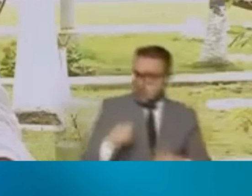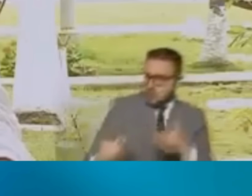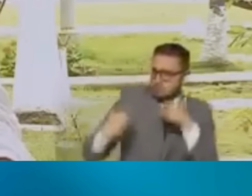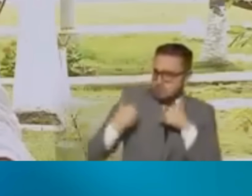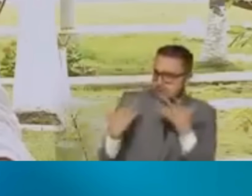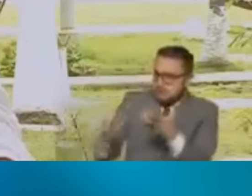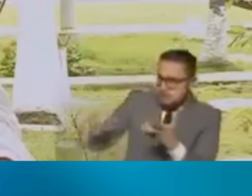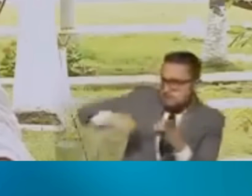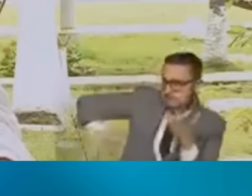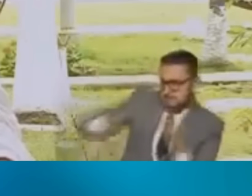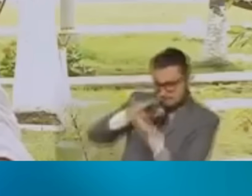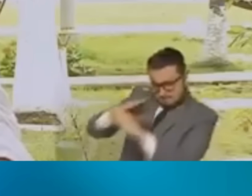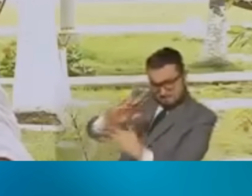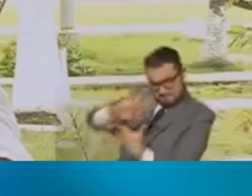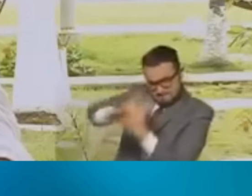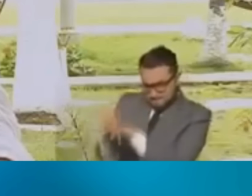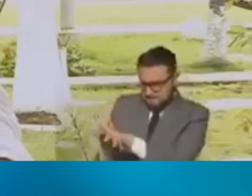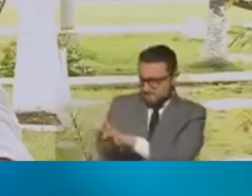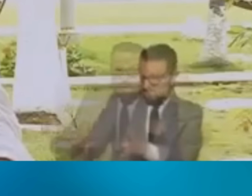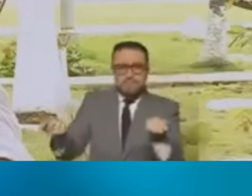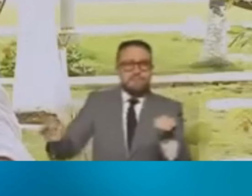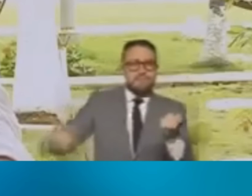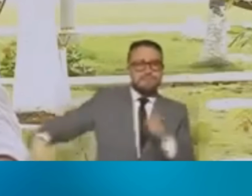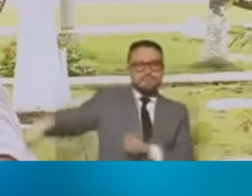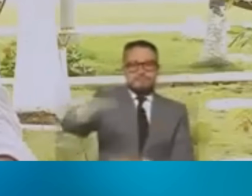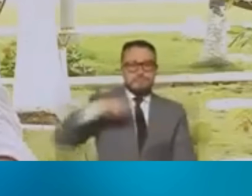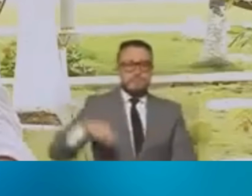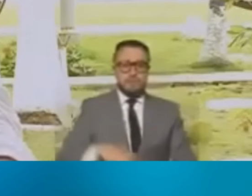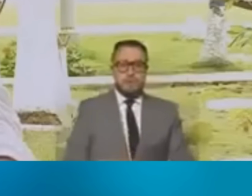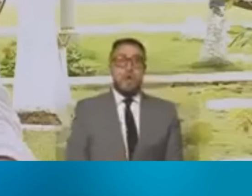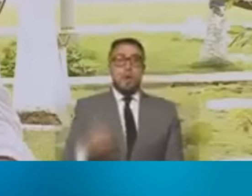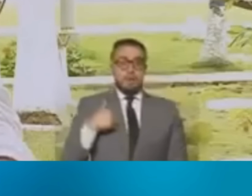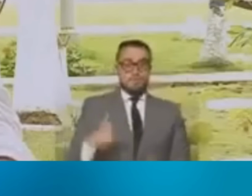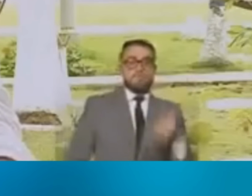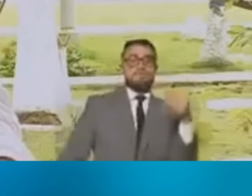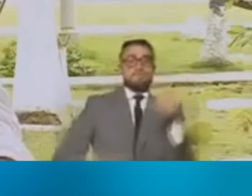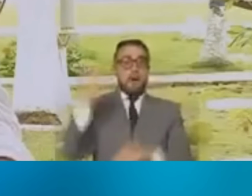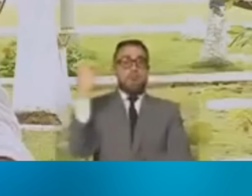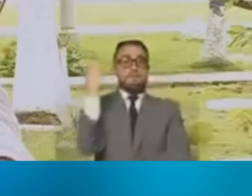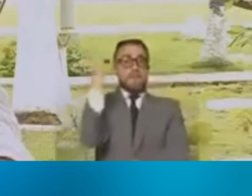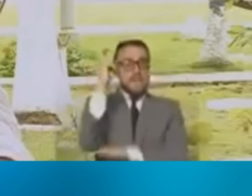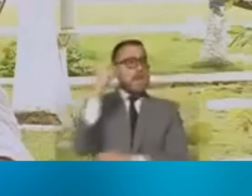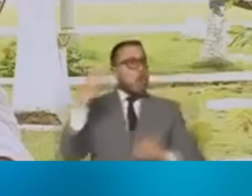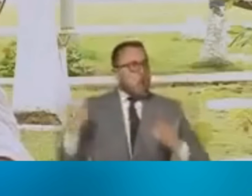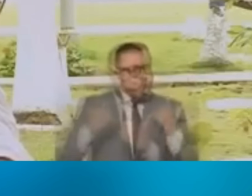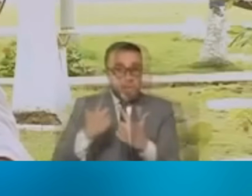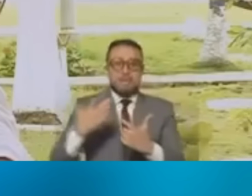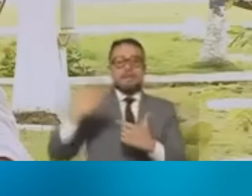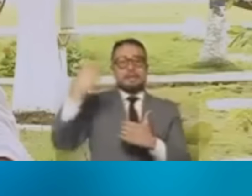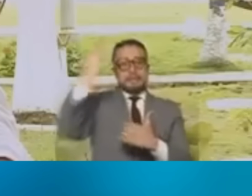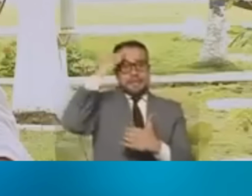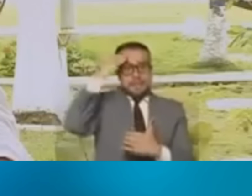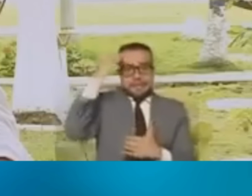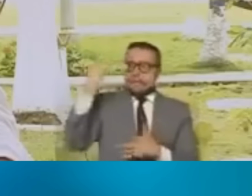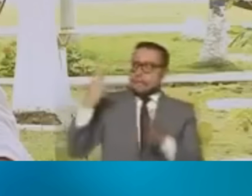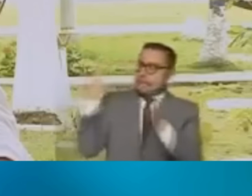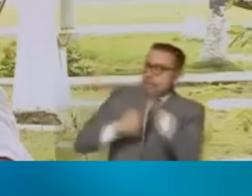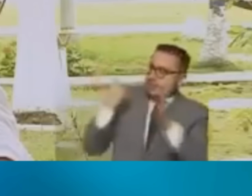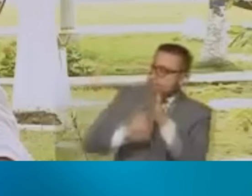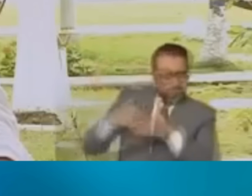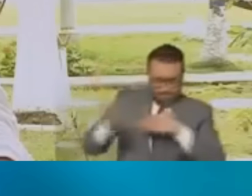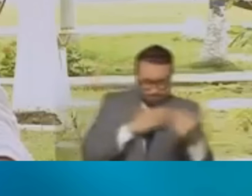responsabilidad es destruirlas y neutralizarlas. Comencé con una lucha intensa en la Fiscalía General de la Nación, a pesar de